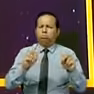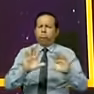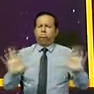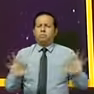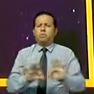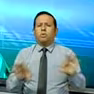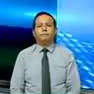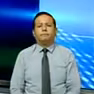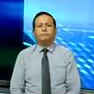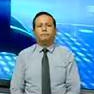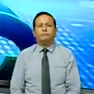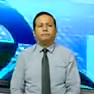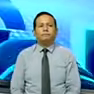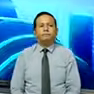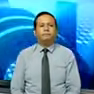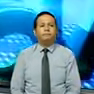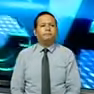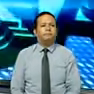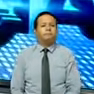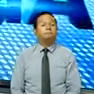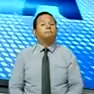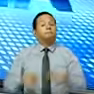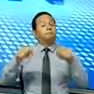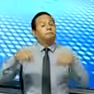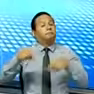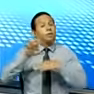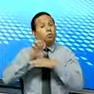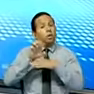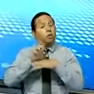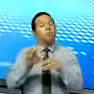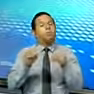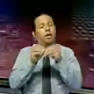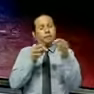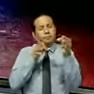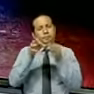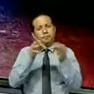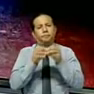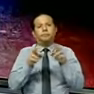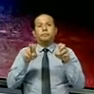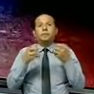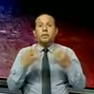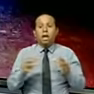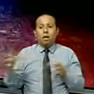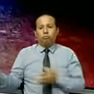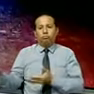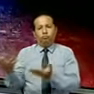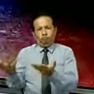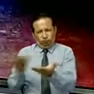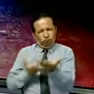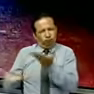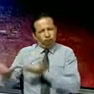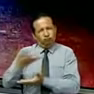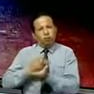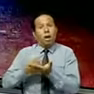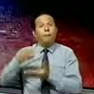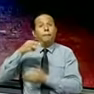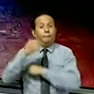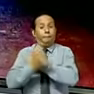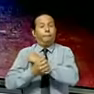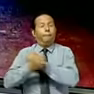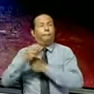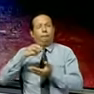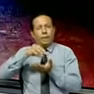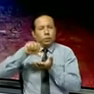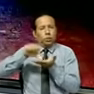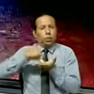Saona. En temas nacionales, se llevó a cabo la sesión del Comité de Seguridad de Manta, donde se analizó los